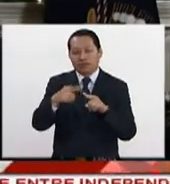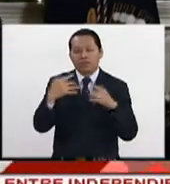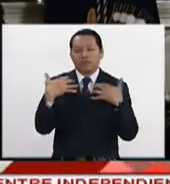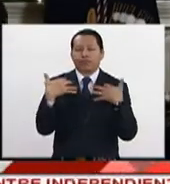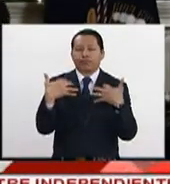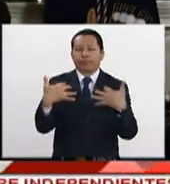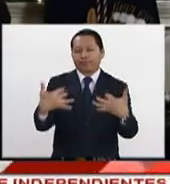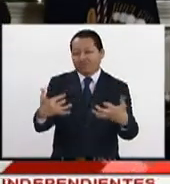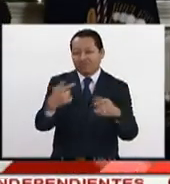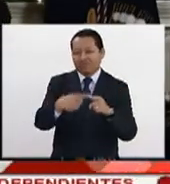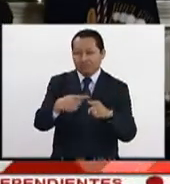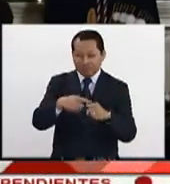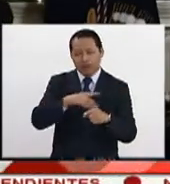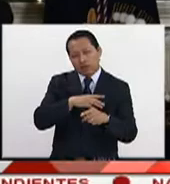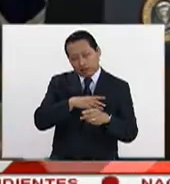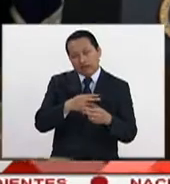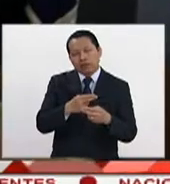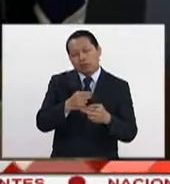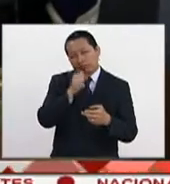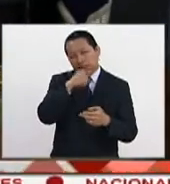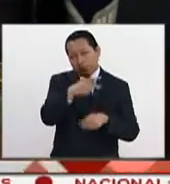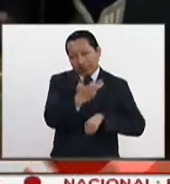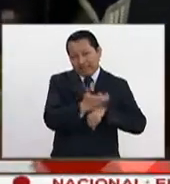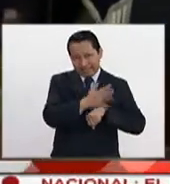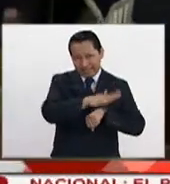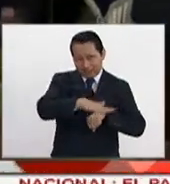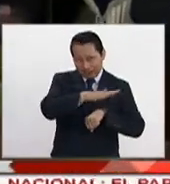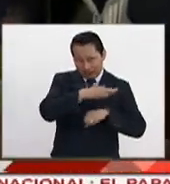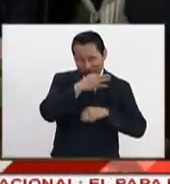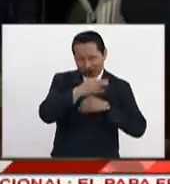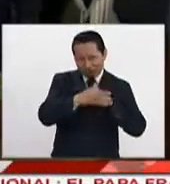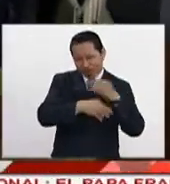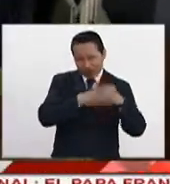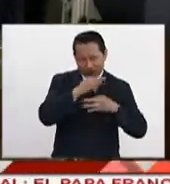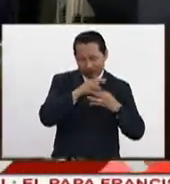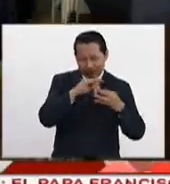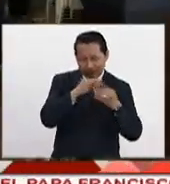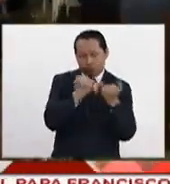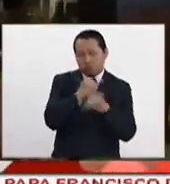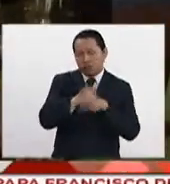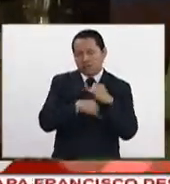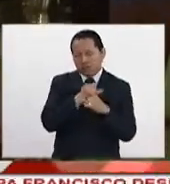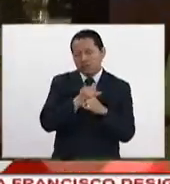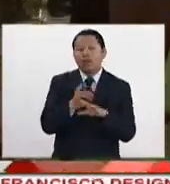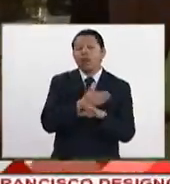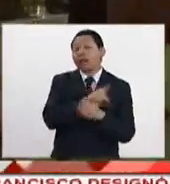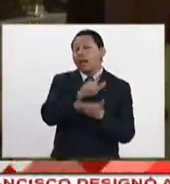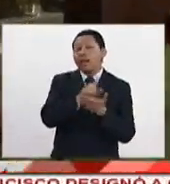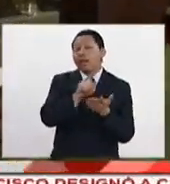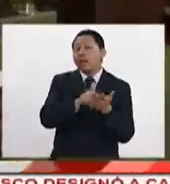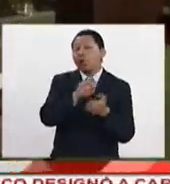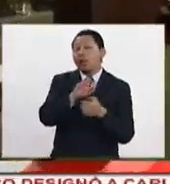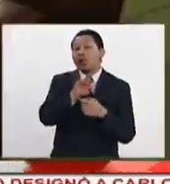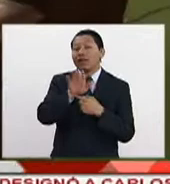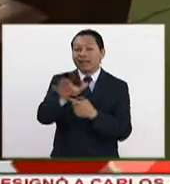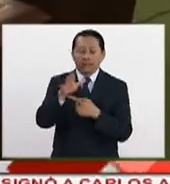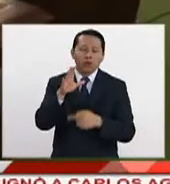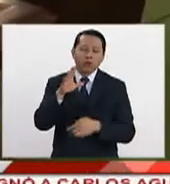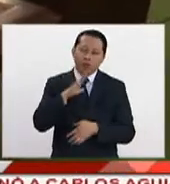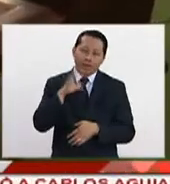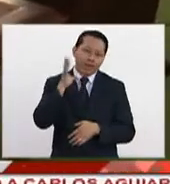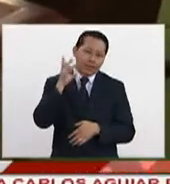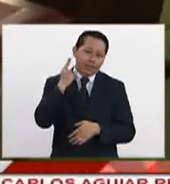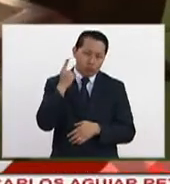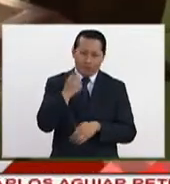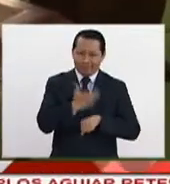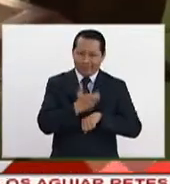comunicación nacionales e internacionales, él expresó que había una ley desde 1995 aprobada por el Congreso de Estados Unidos